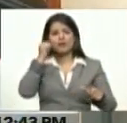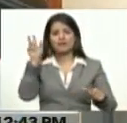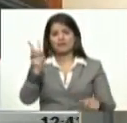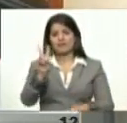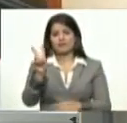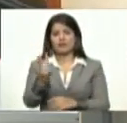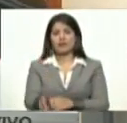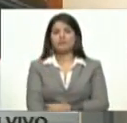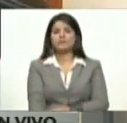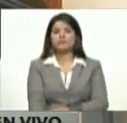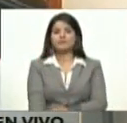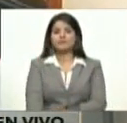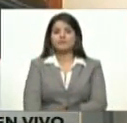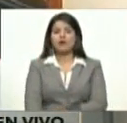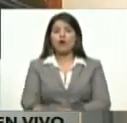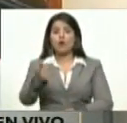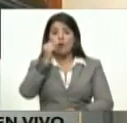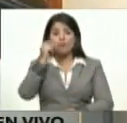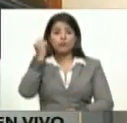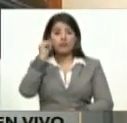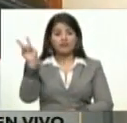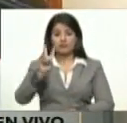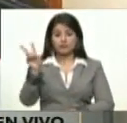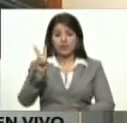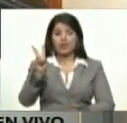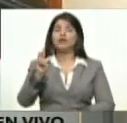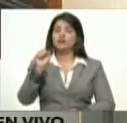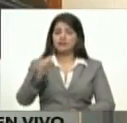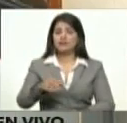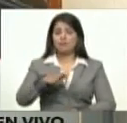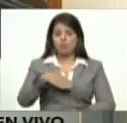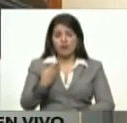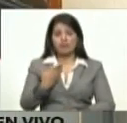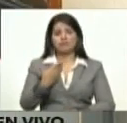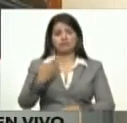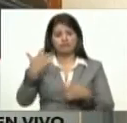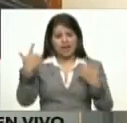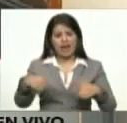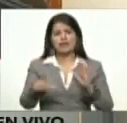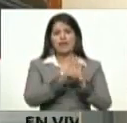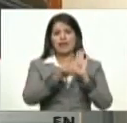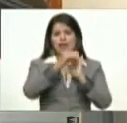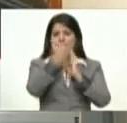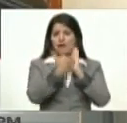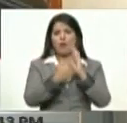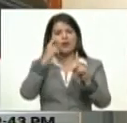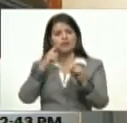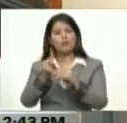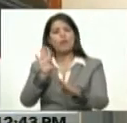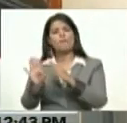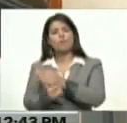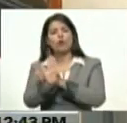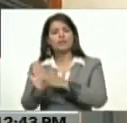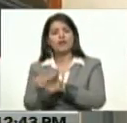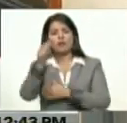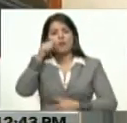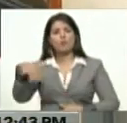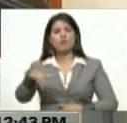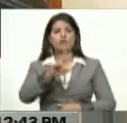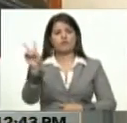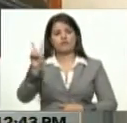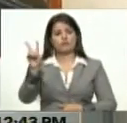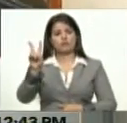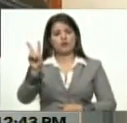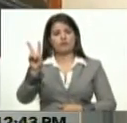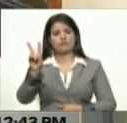nuestros compatriotas y nuestras compatriotas sigan contando con instrumentos para proteger al pueblo de Venezuela,